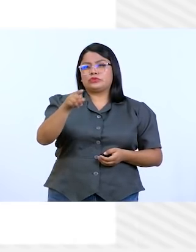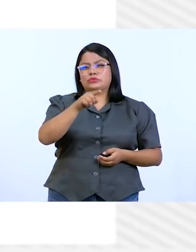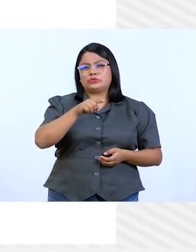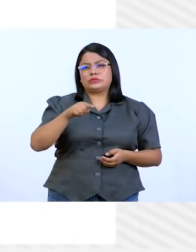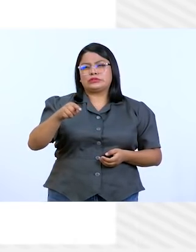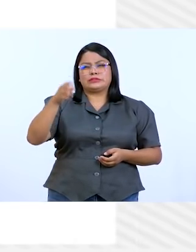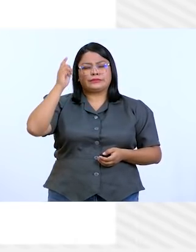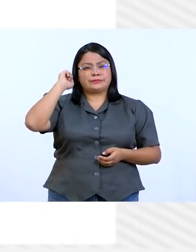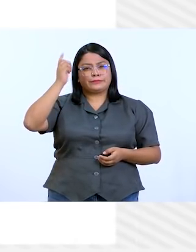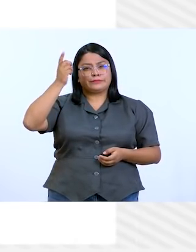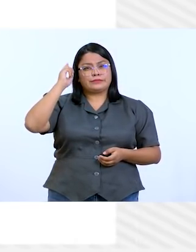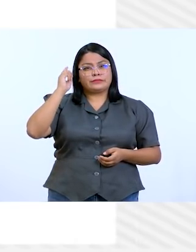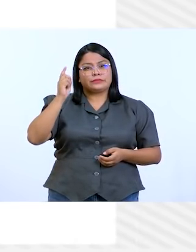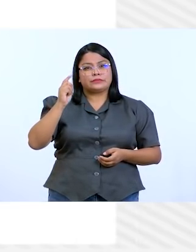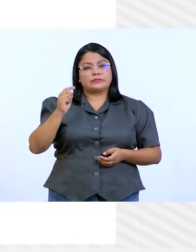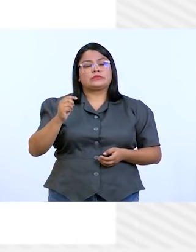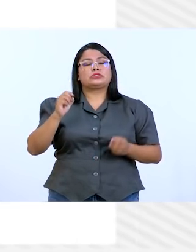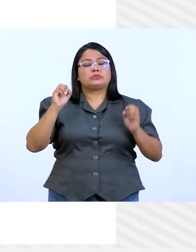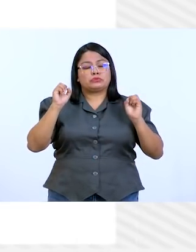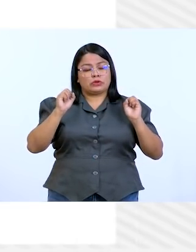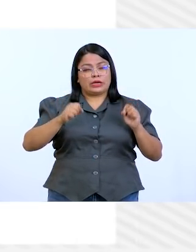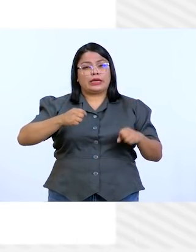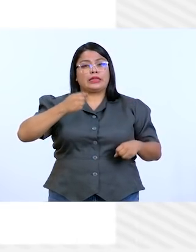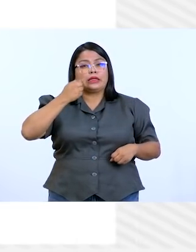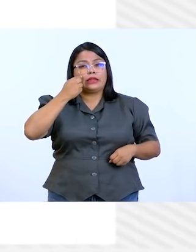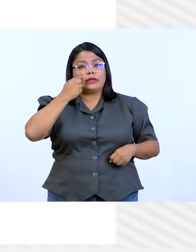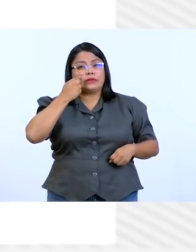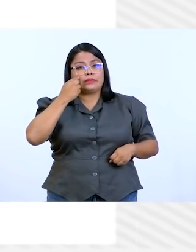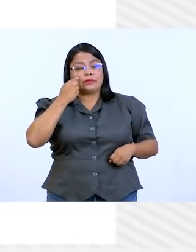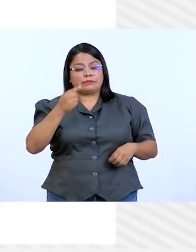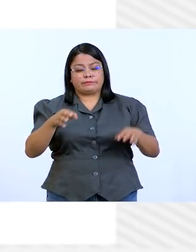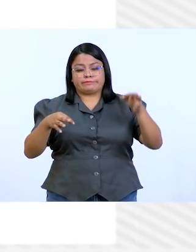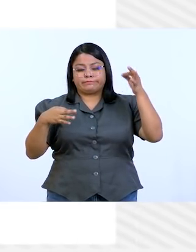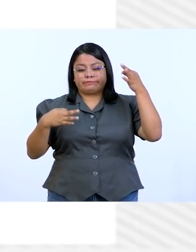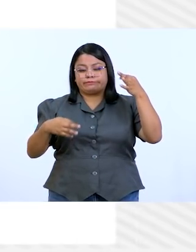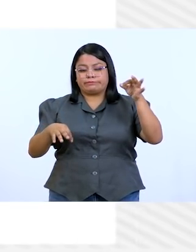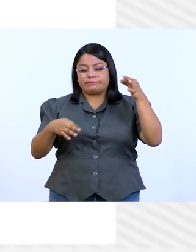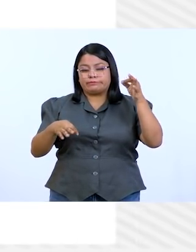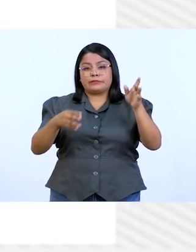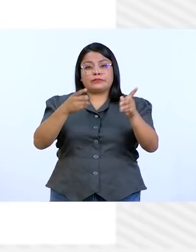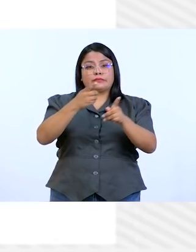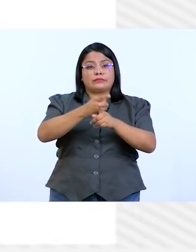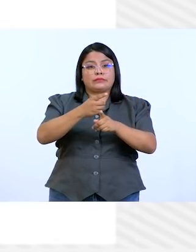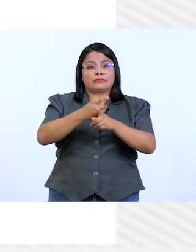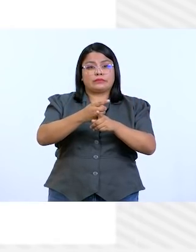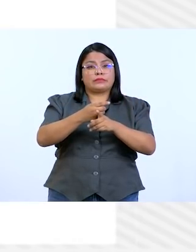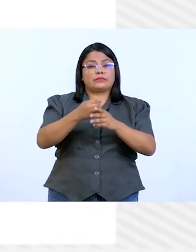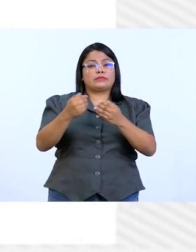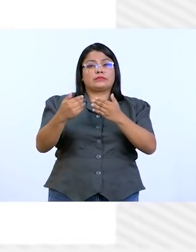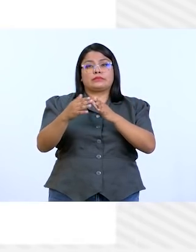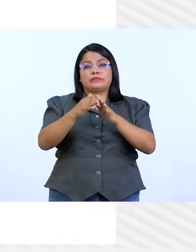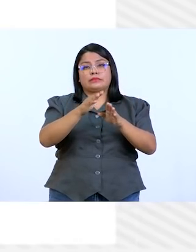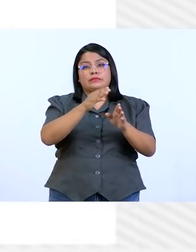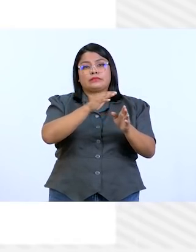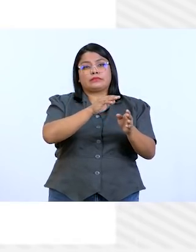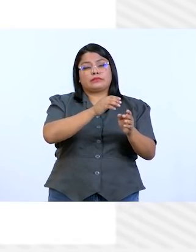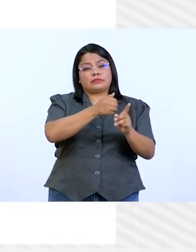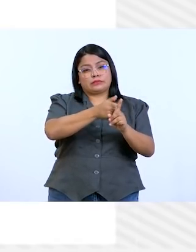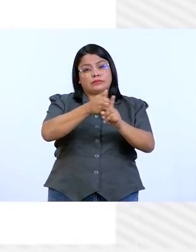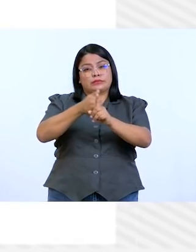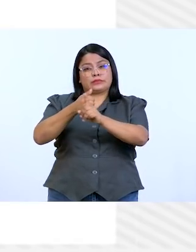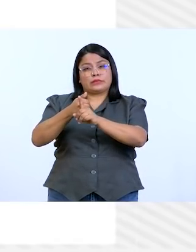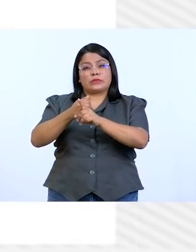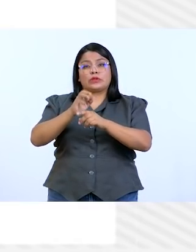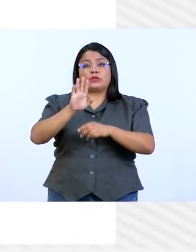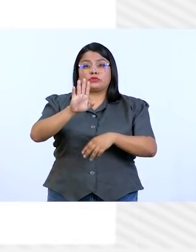Así, usted como docente podrá encontrar las páginas correspondientes a cada sección con